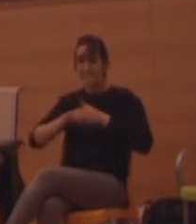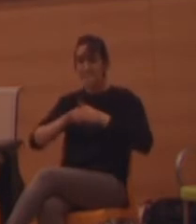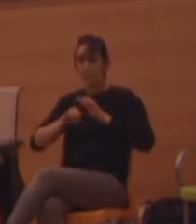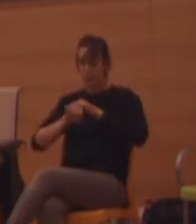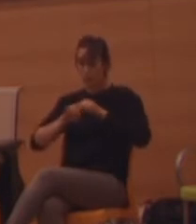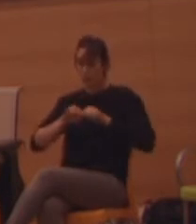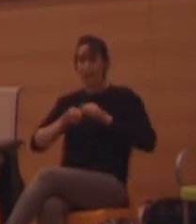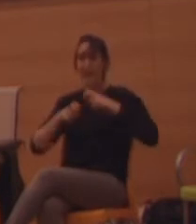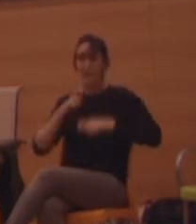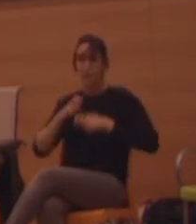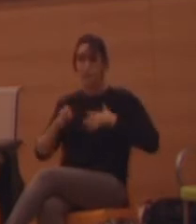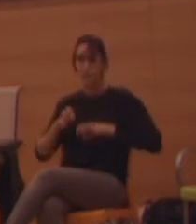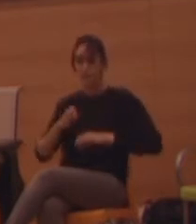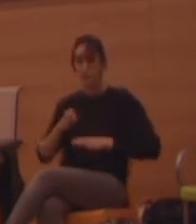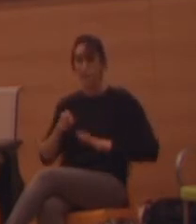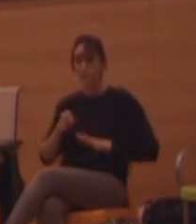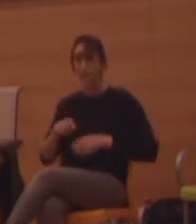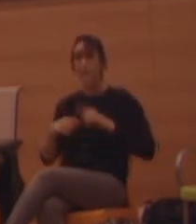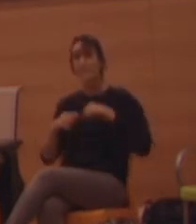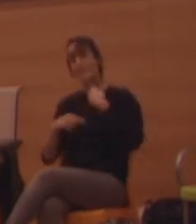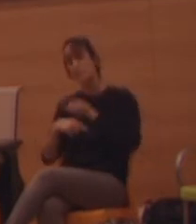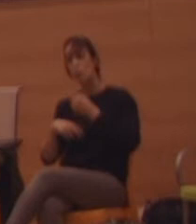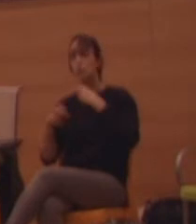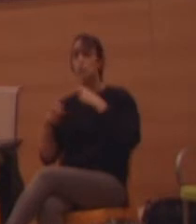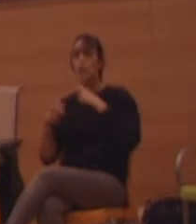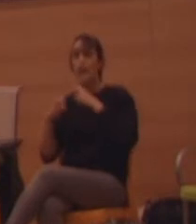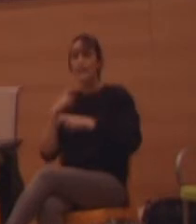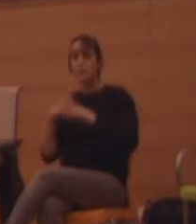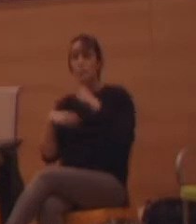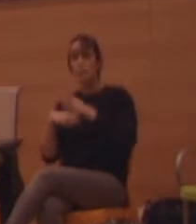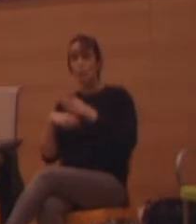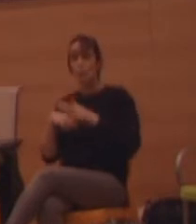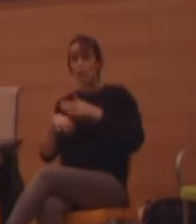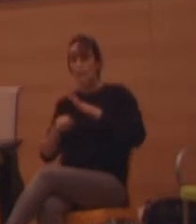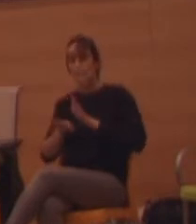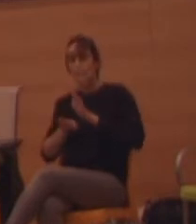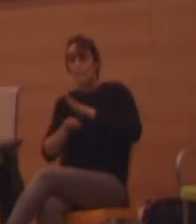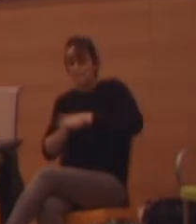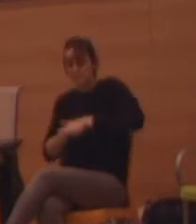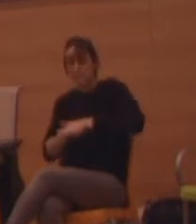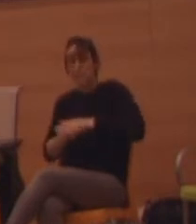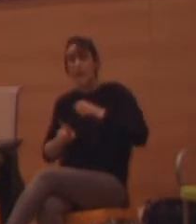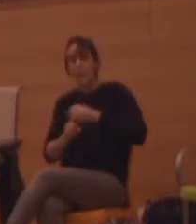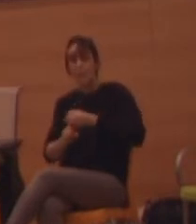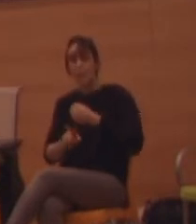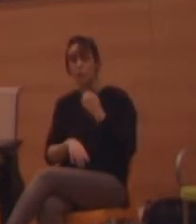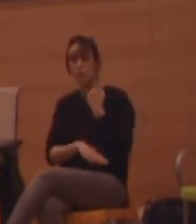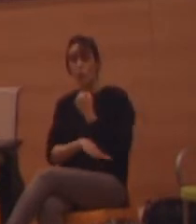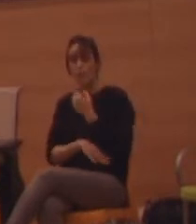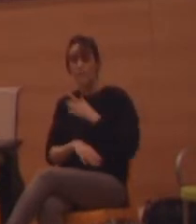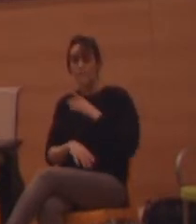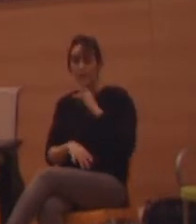las neuropáticas, como había dicho antes, todas las lesiones de la planta por el mal apoyo que habíamos comentado antes, ¿no?